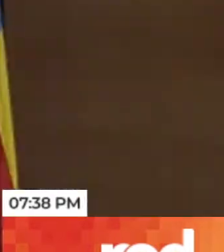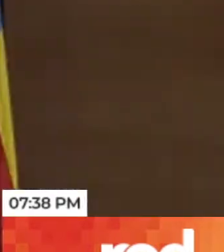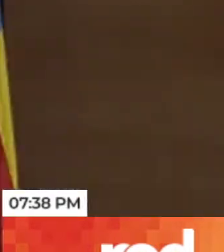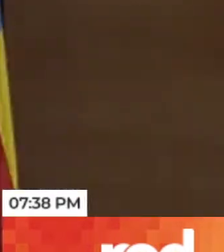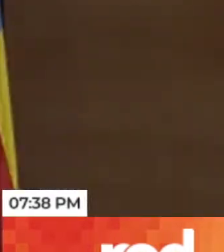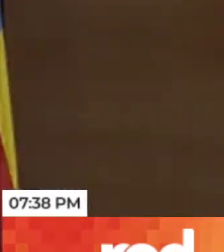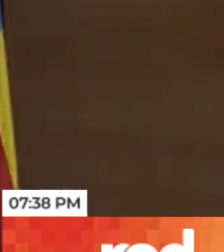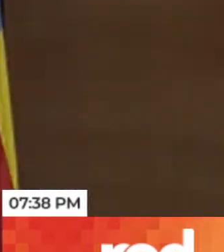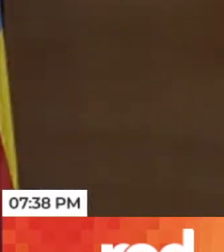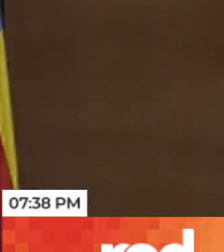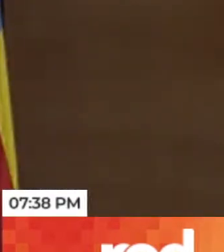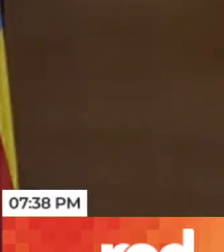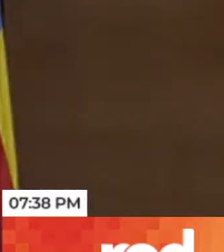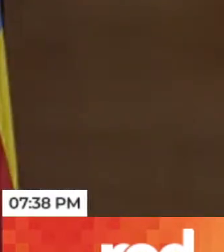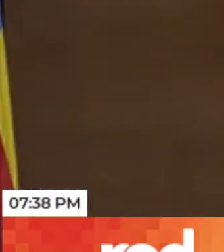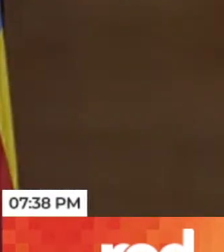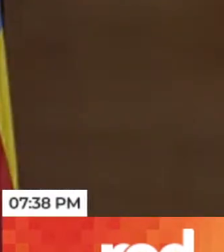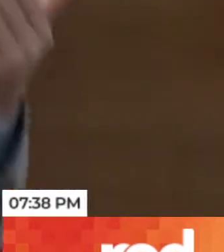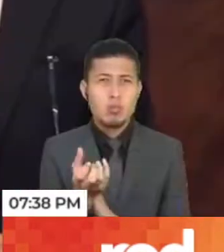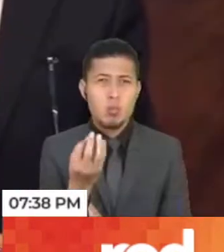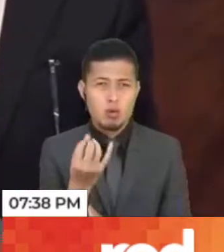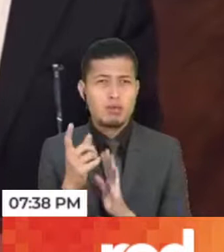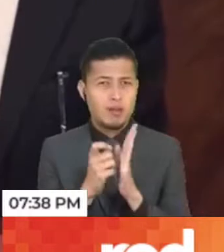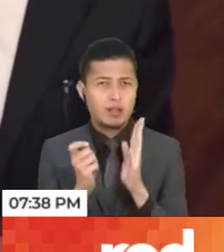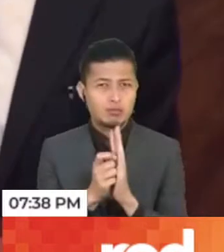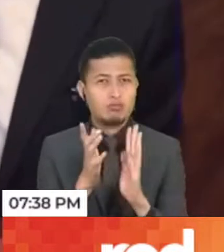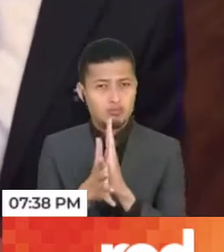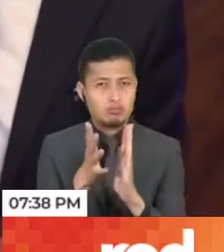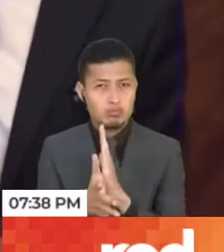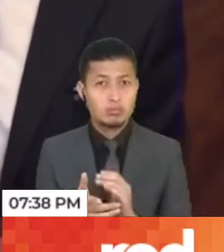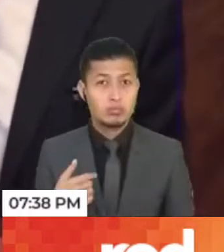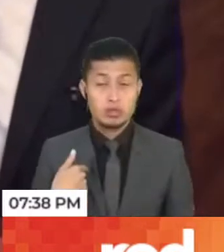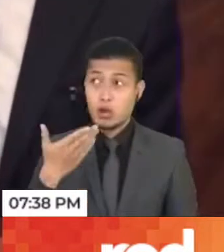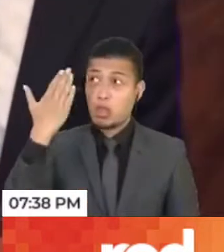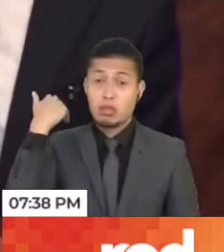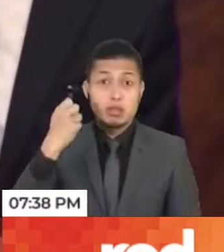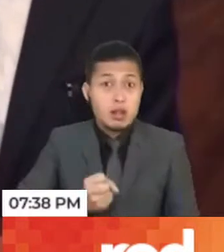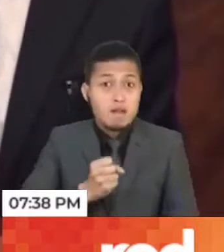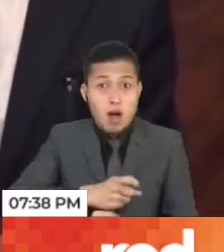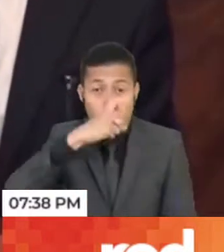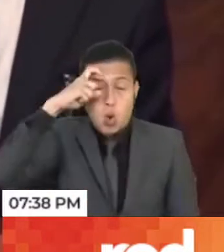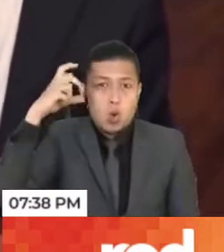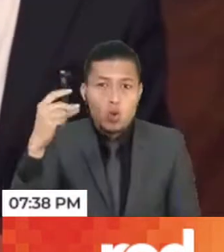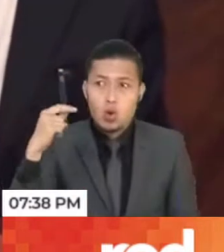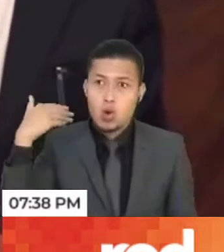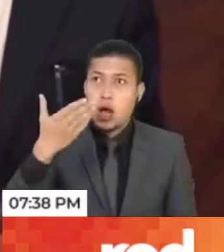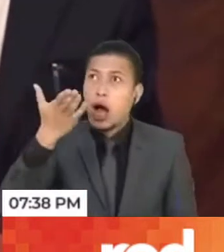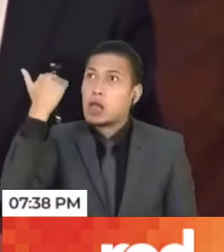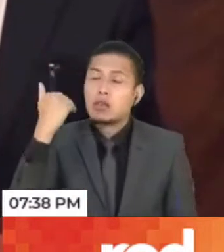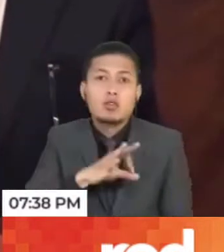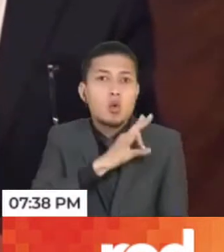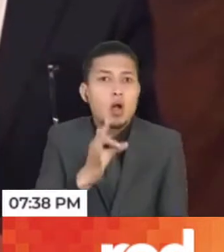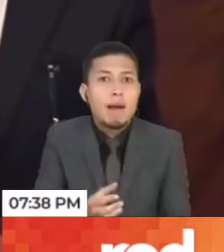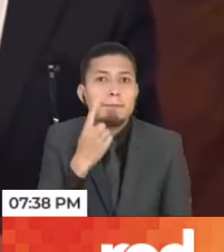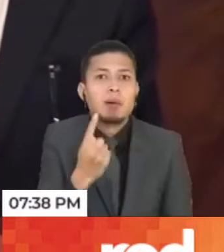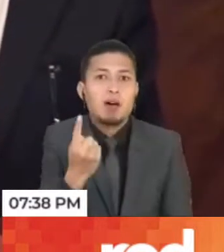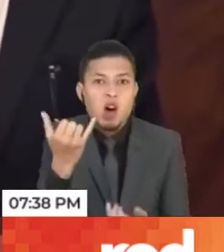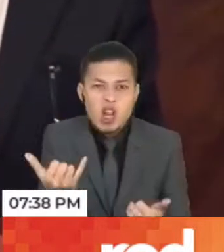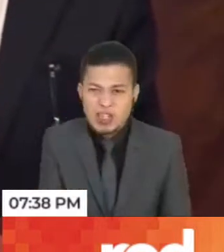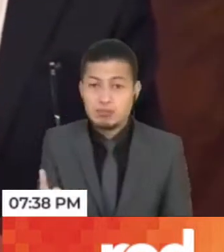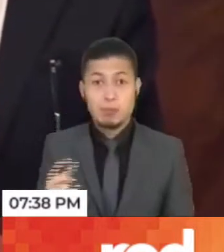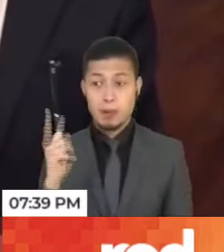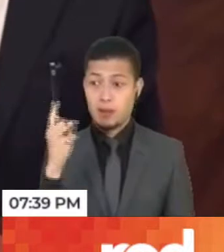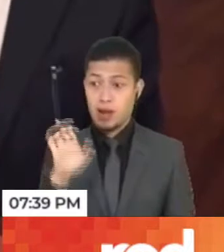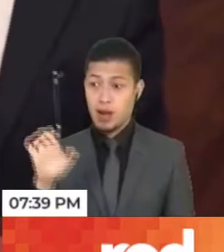primero de julio reconoció que está agotado yo no había trabajado tanto la verdad o sea desde el primero de enero a la fecha